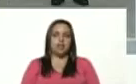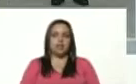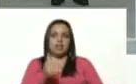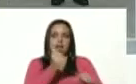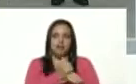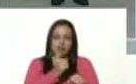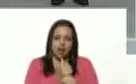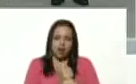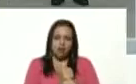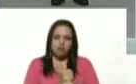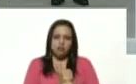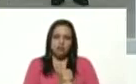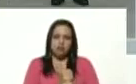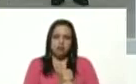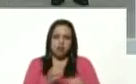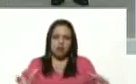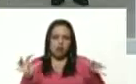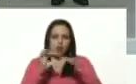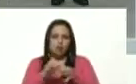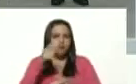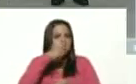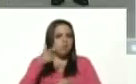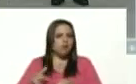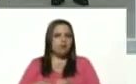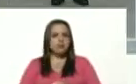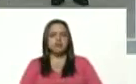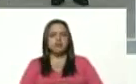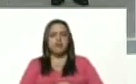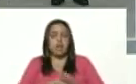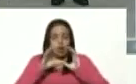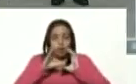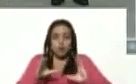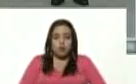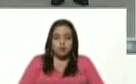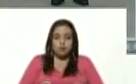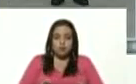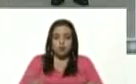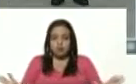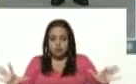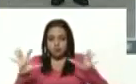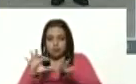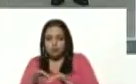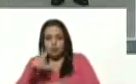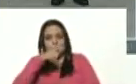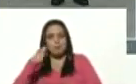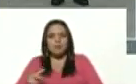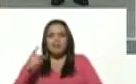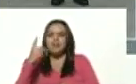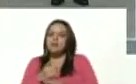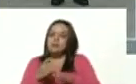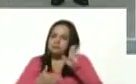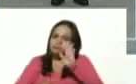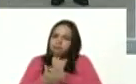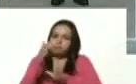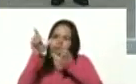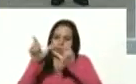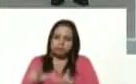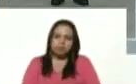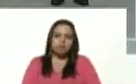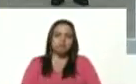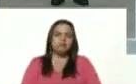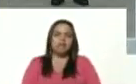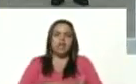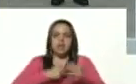pueblo. Nuestro cuerpo, el cuerpo del pueblo. Y estar allí, el plan